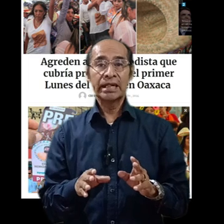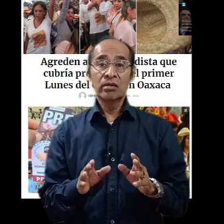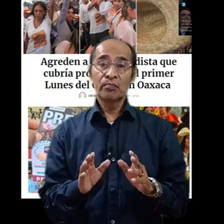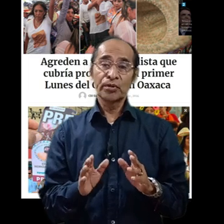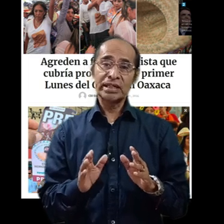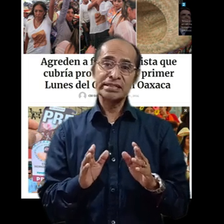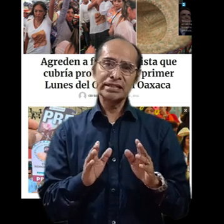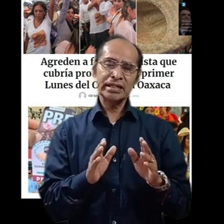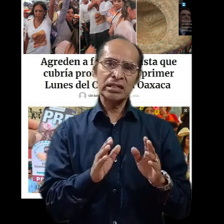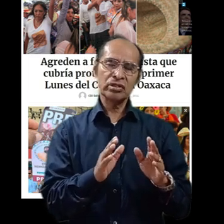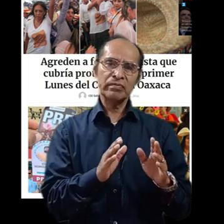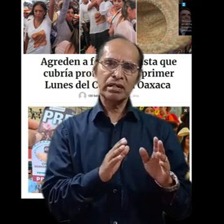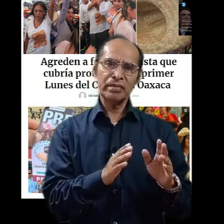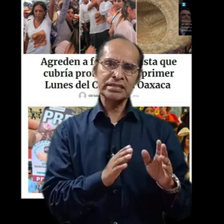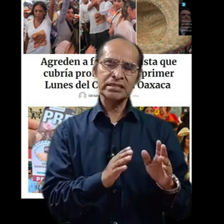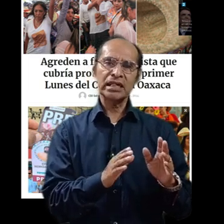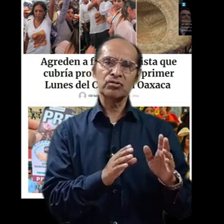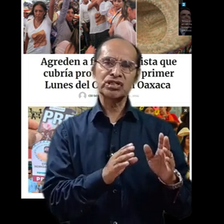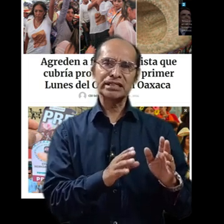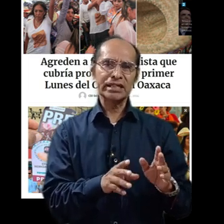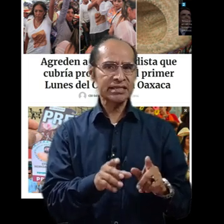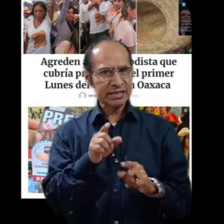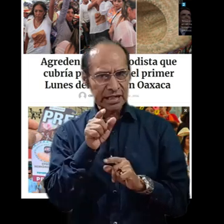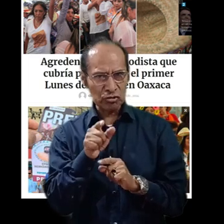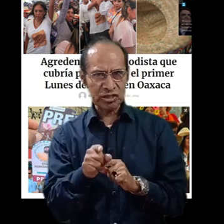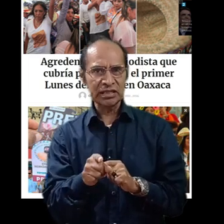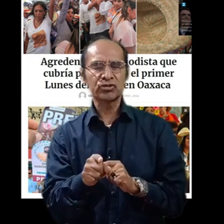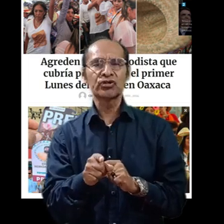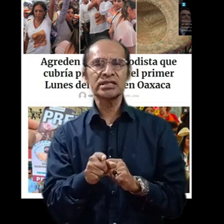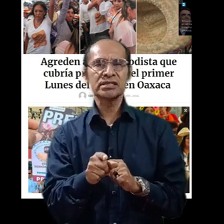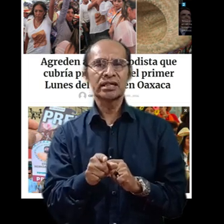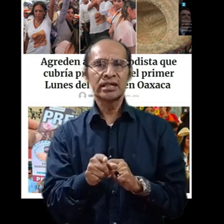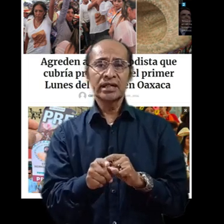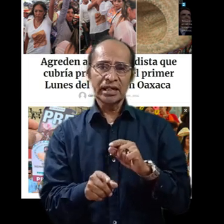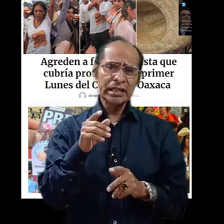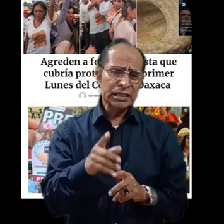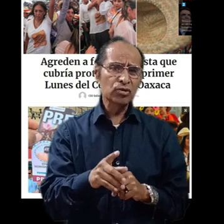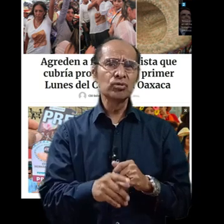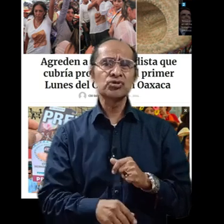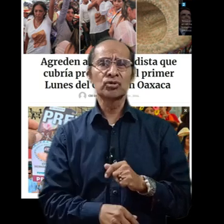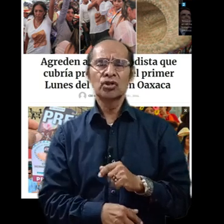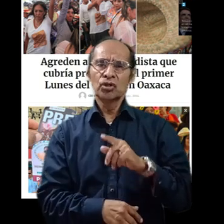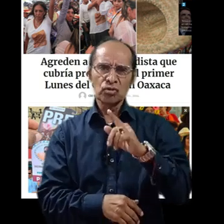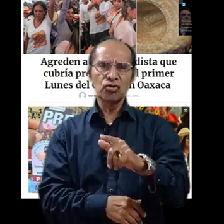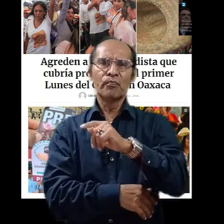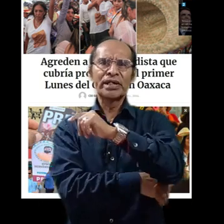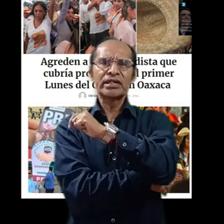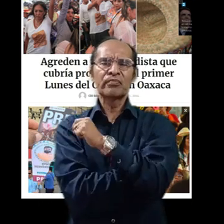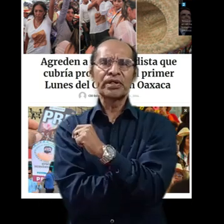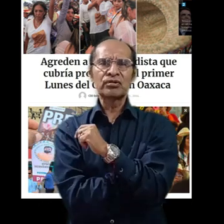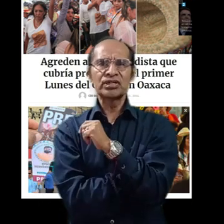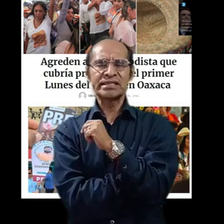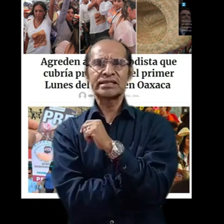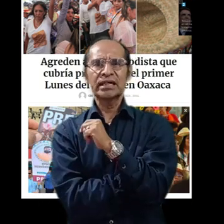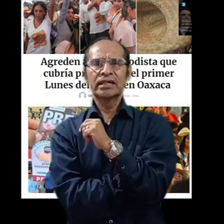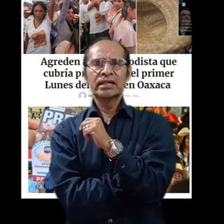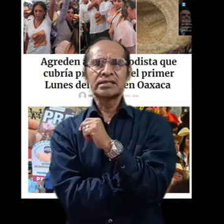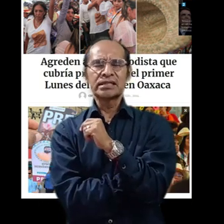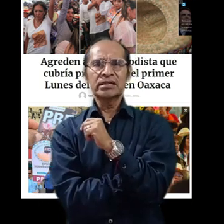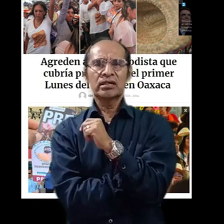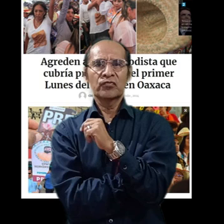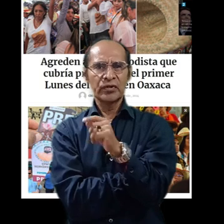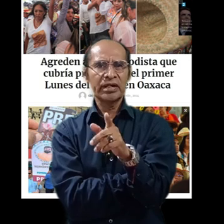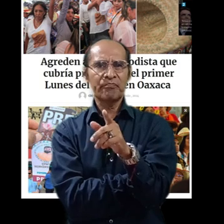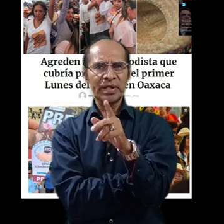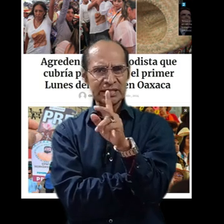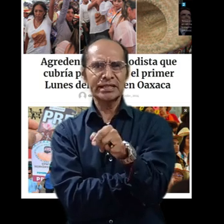paso porque se han dej llevar más hacia los intereses de los Editores Incluso un compañero periodista